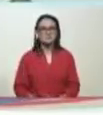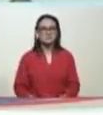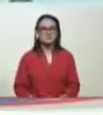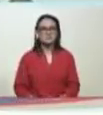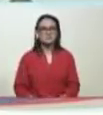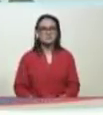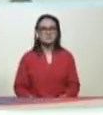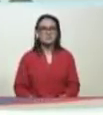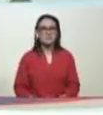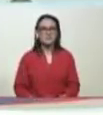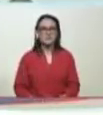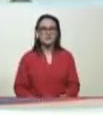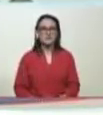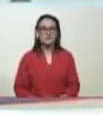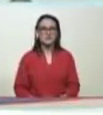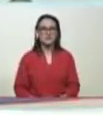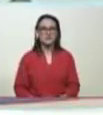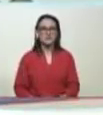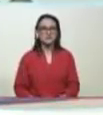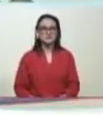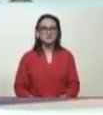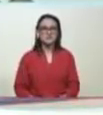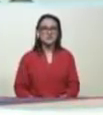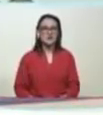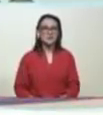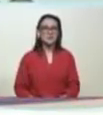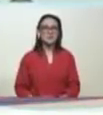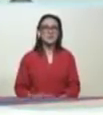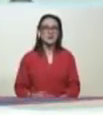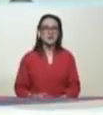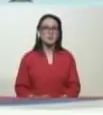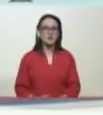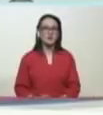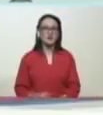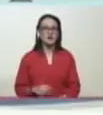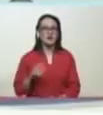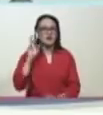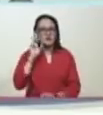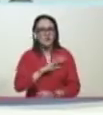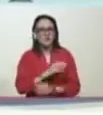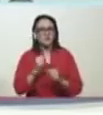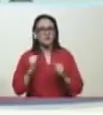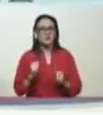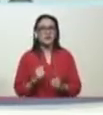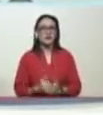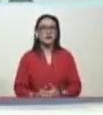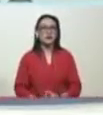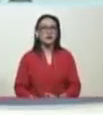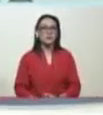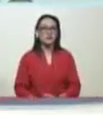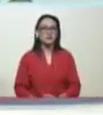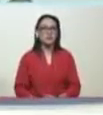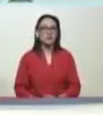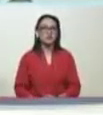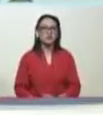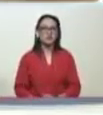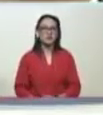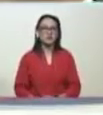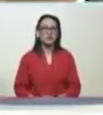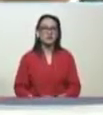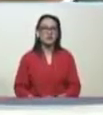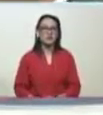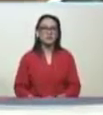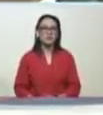o porque es un fascista que no cree sino en la razón de la fuerza y en la imposición de sus